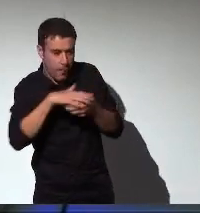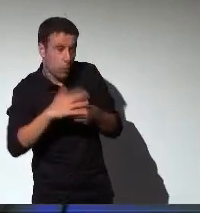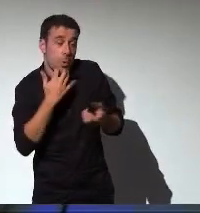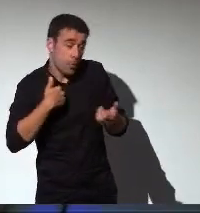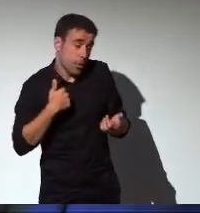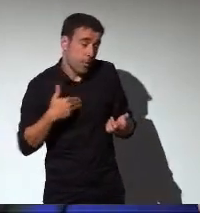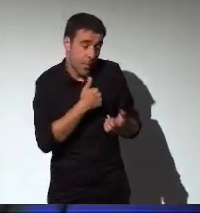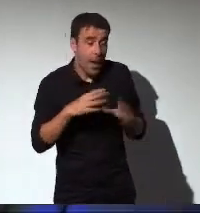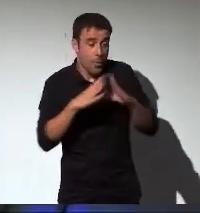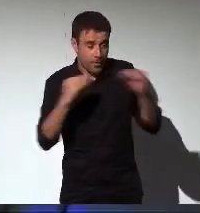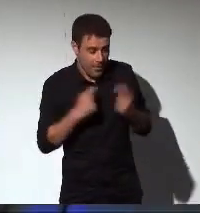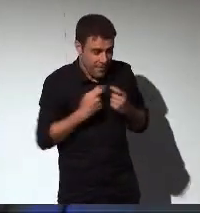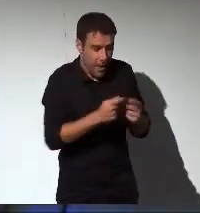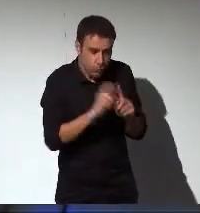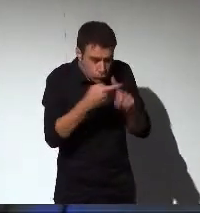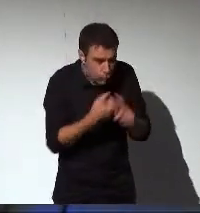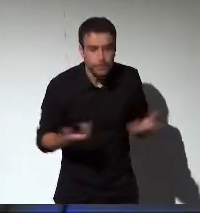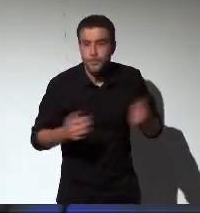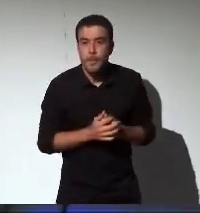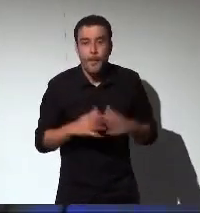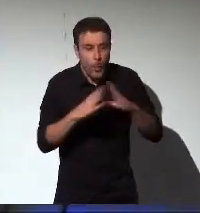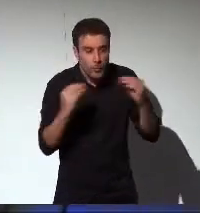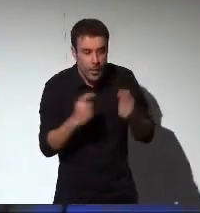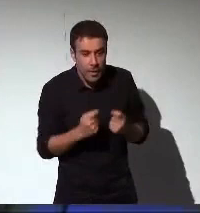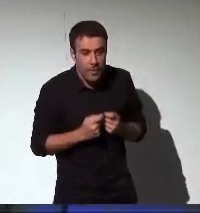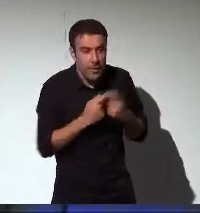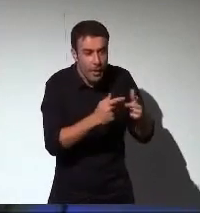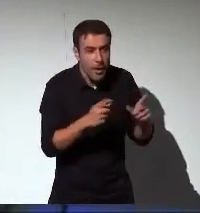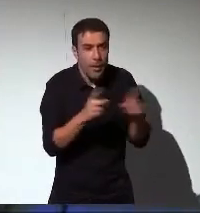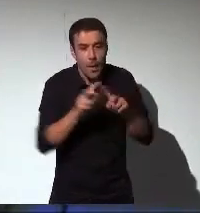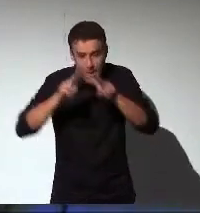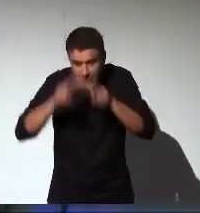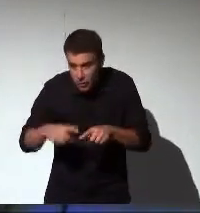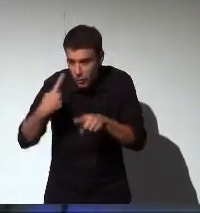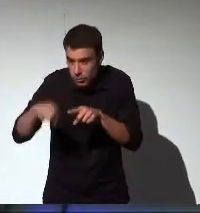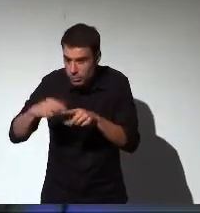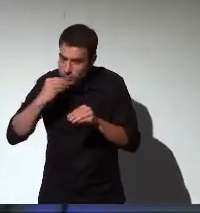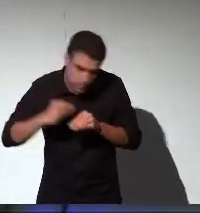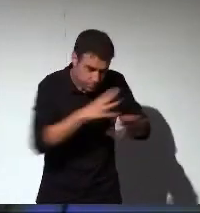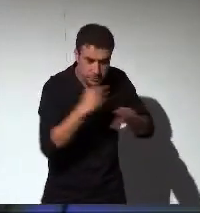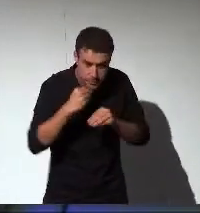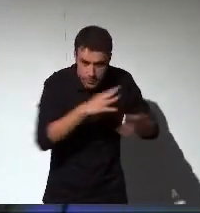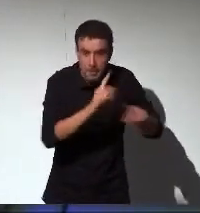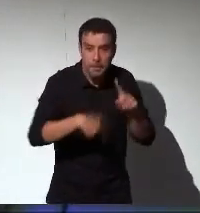universidad aportando soluciones, aportando transferencia e investigación y